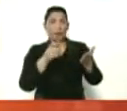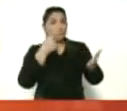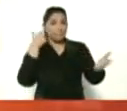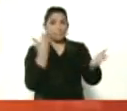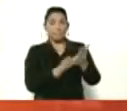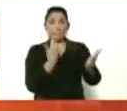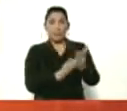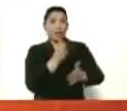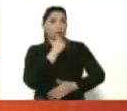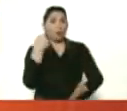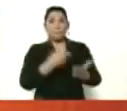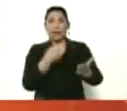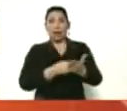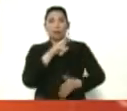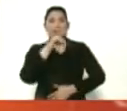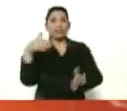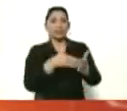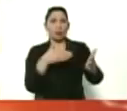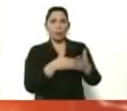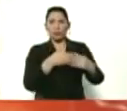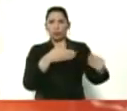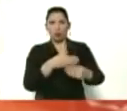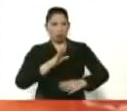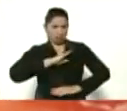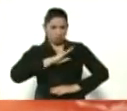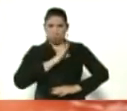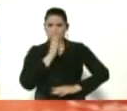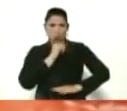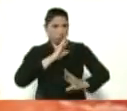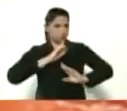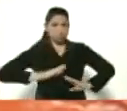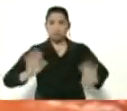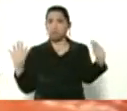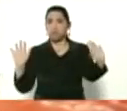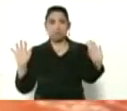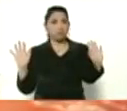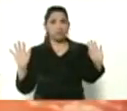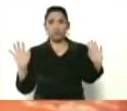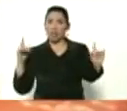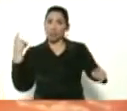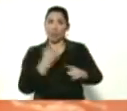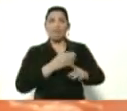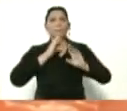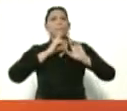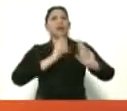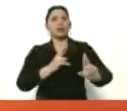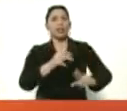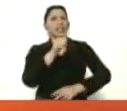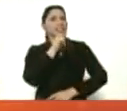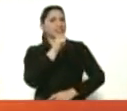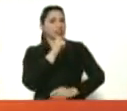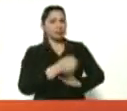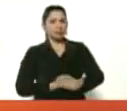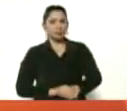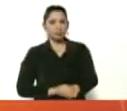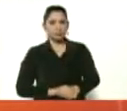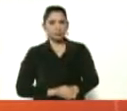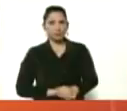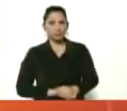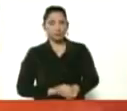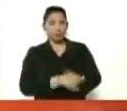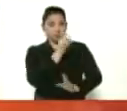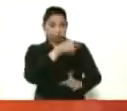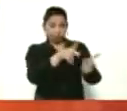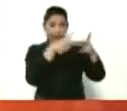ningunos $25,000. A mí no me tiene que mandar ningún estado de cuenta. Tiene que mandárselo al periodista Joshua Goodman, de Associated